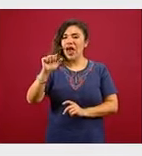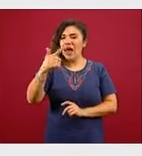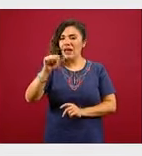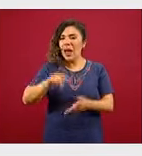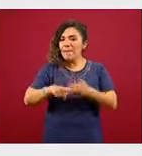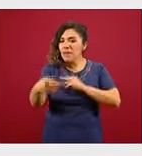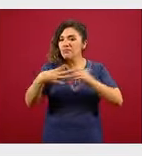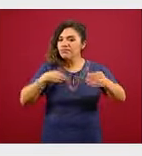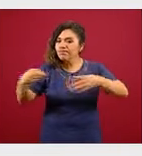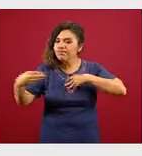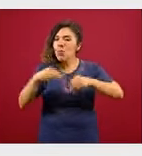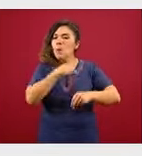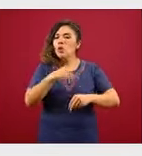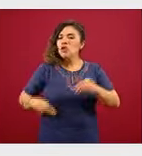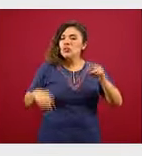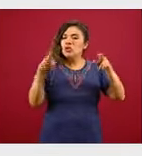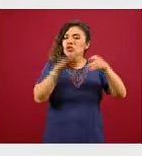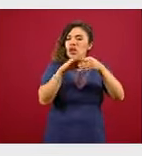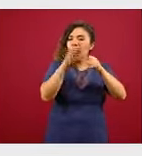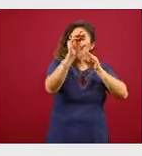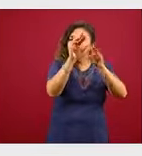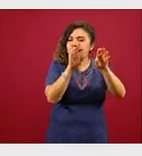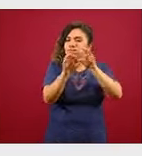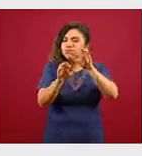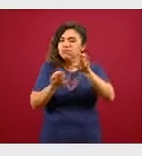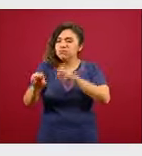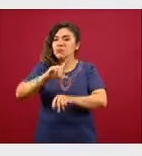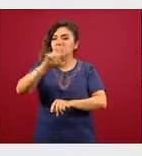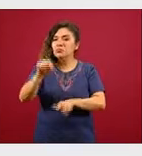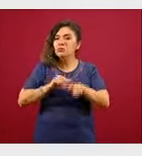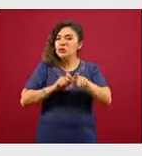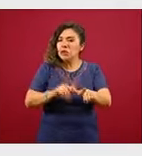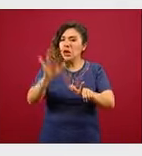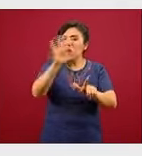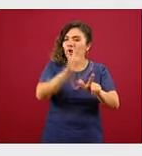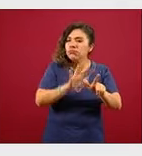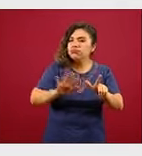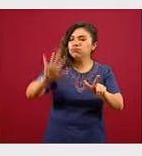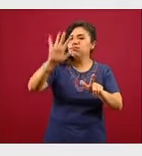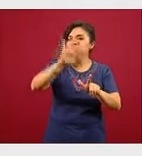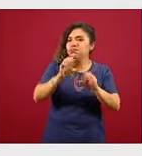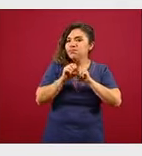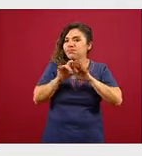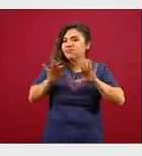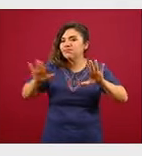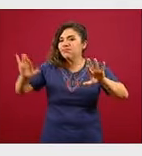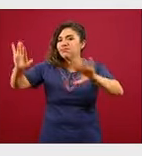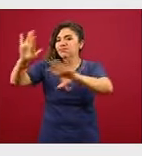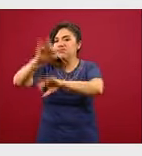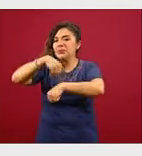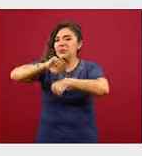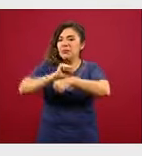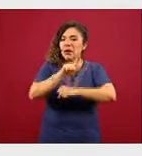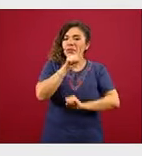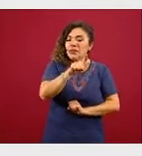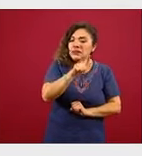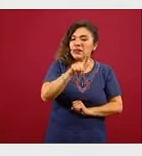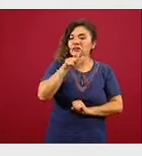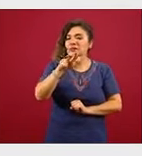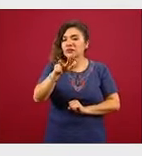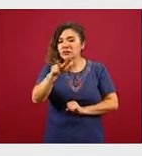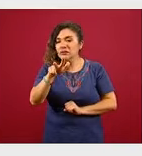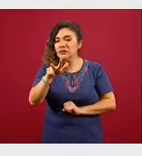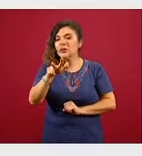En la medida que van pasando las semanas, prácticamente se mantiene ahí, ya luego empieza a haber dispersión a partir de la